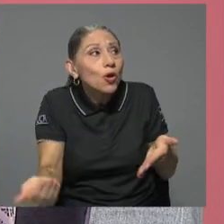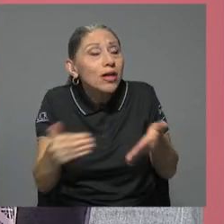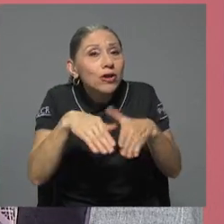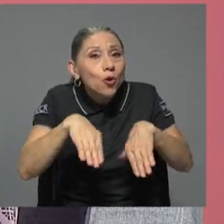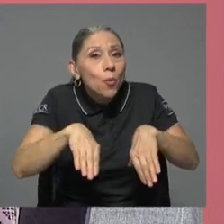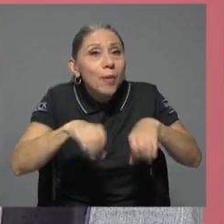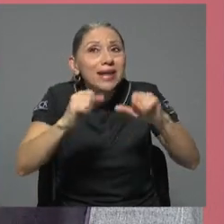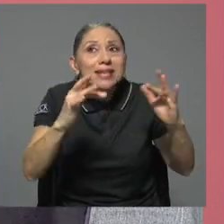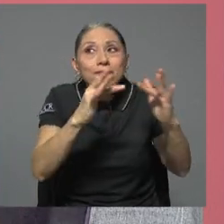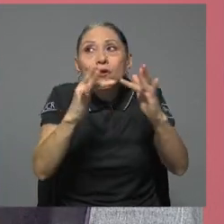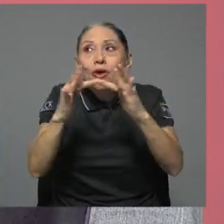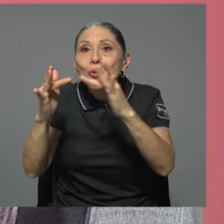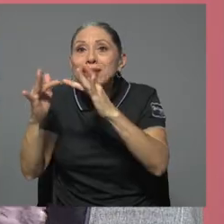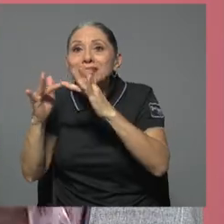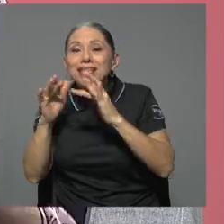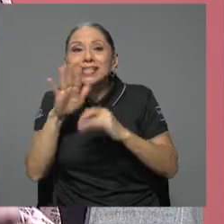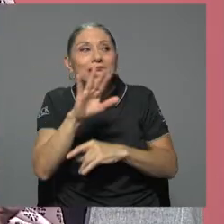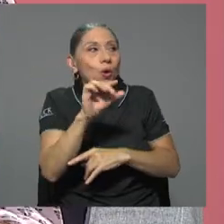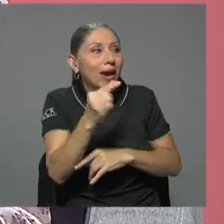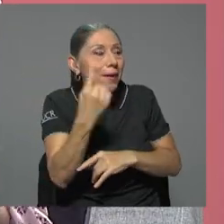frecuencias de 5